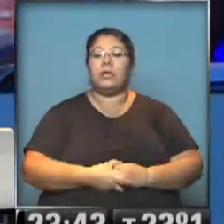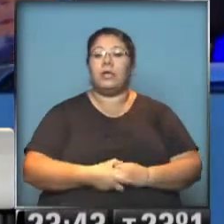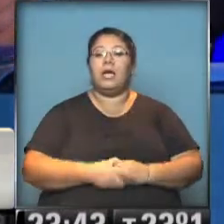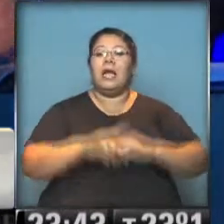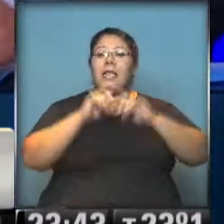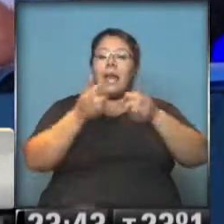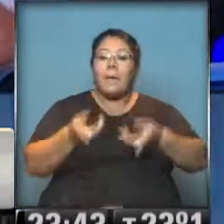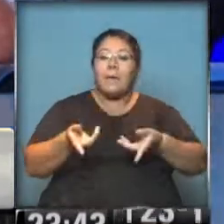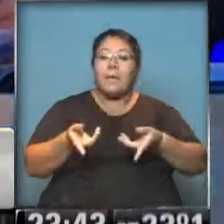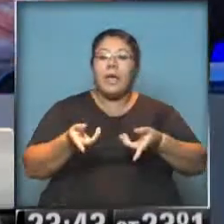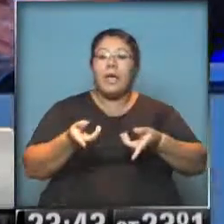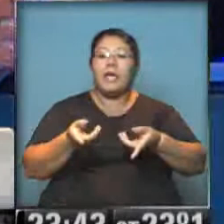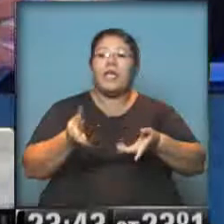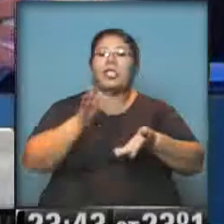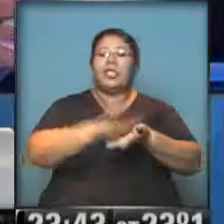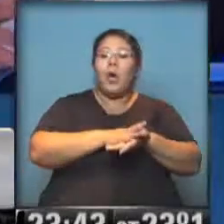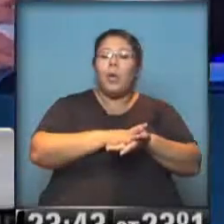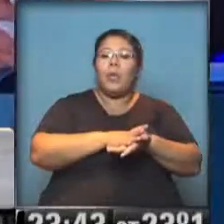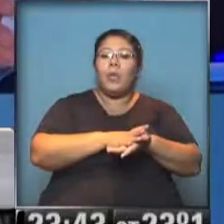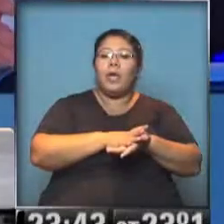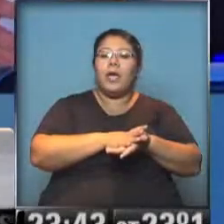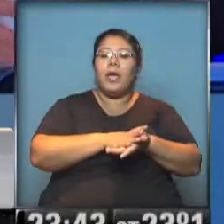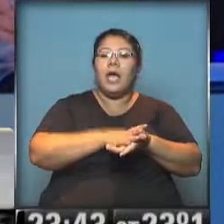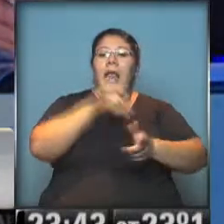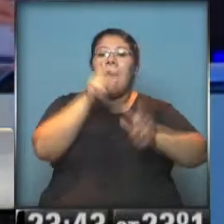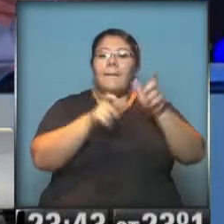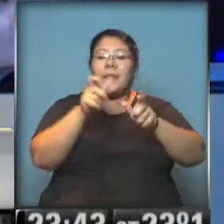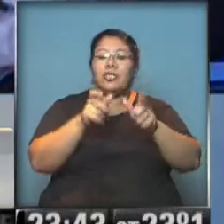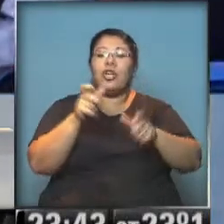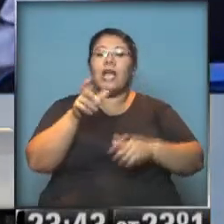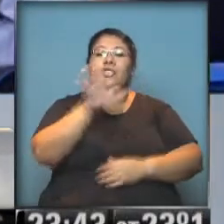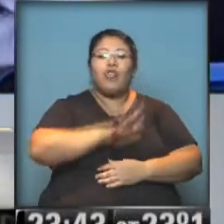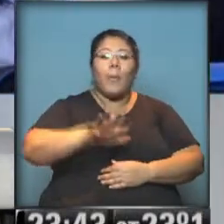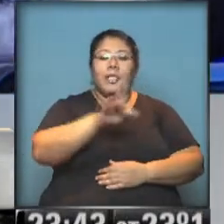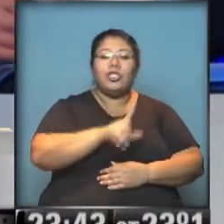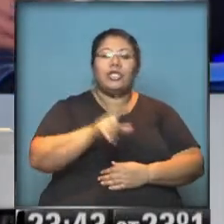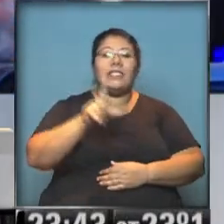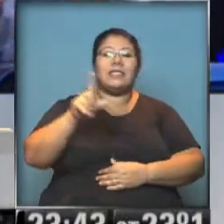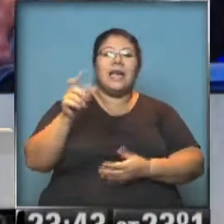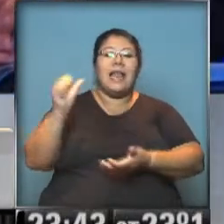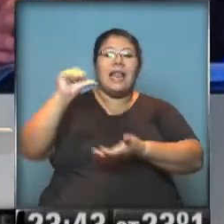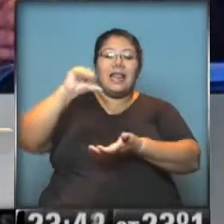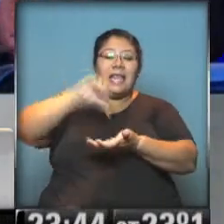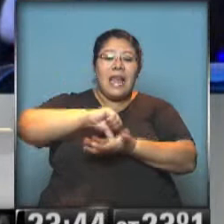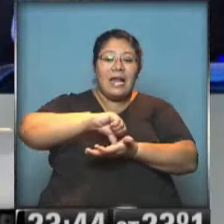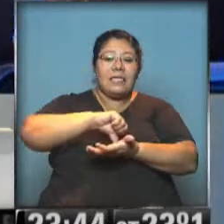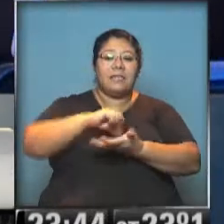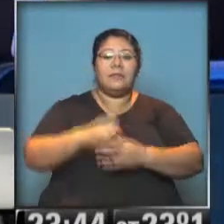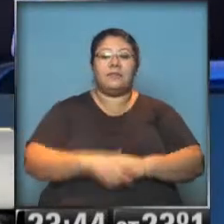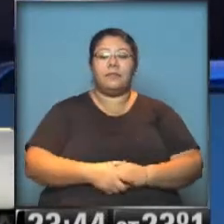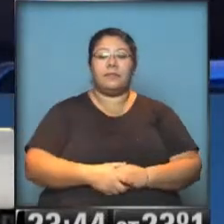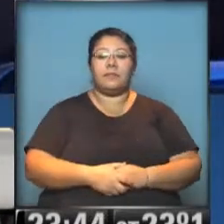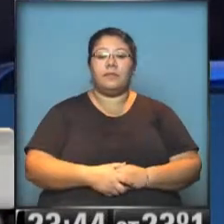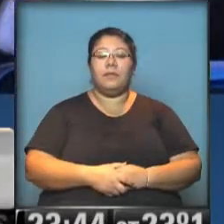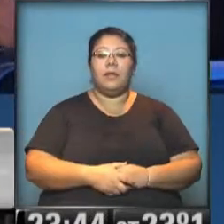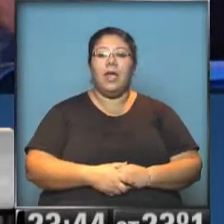mecanismos de las circulares rojas contra los imputados iraníes, por las cuales ellos no pueden salir del país, y que era supuestamente el objeto